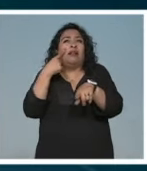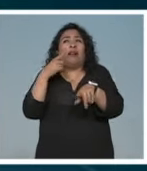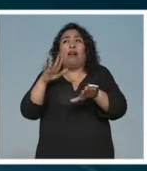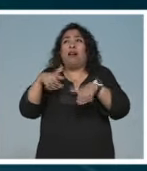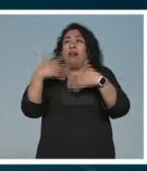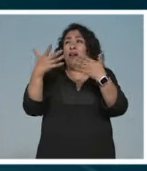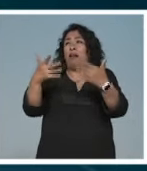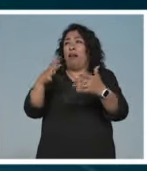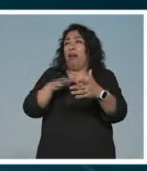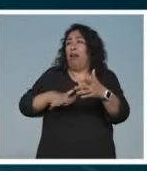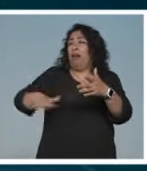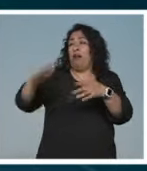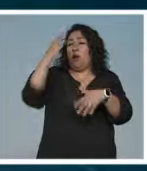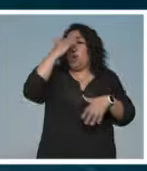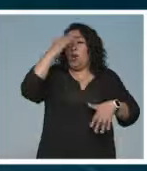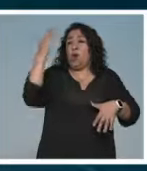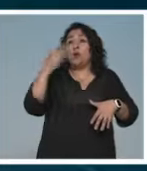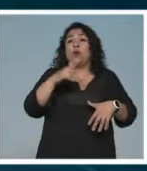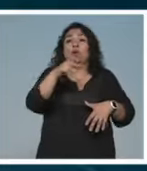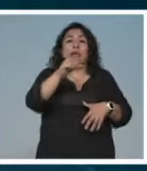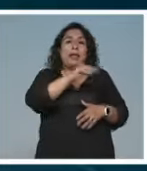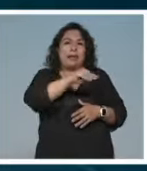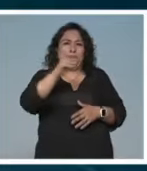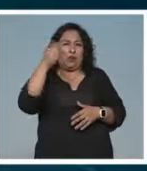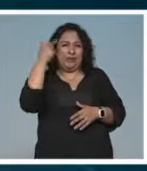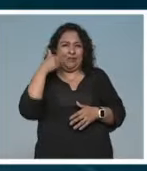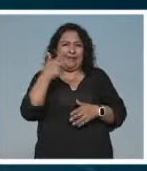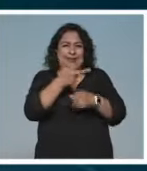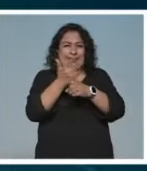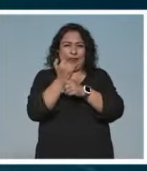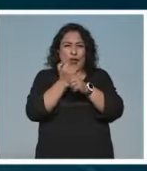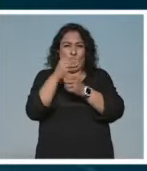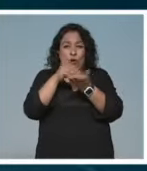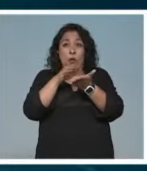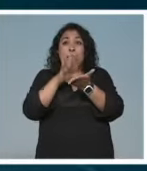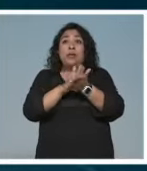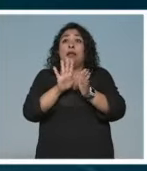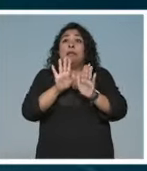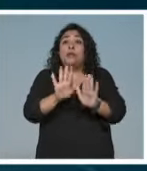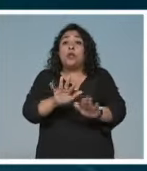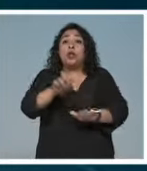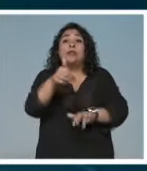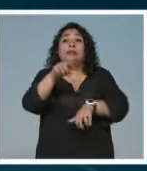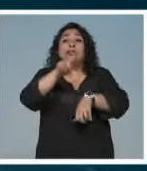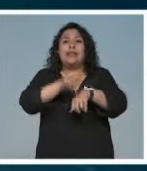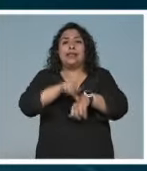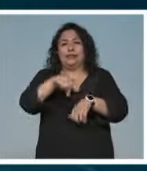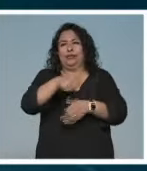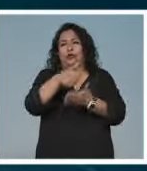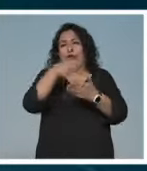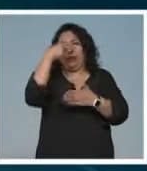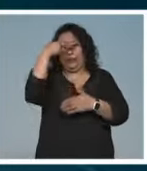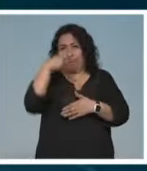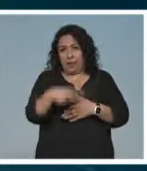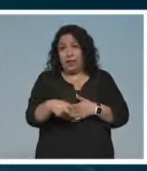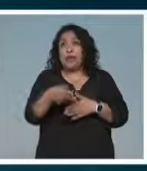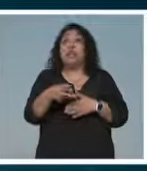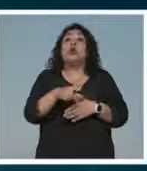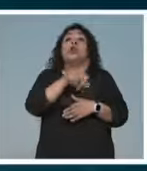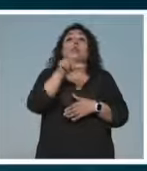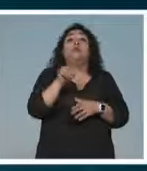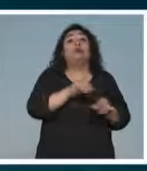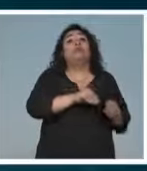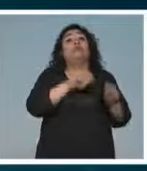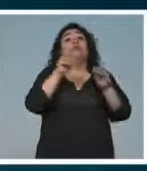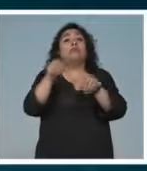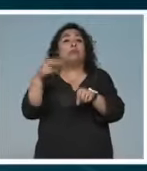mundo sucede alrededor de ellos. Ambulante gira de documentales permanecerá durante 11 días en la Ciudad de México antes de